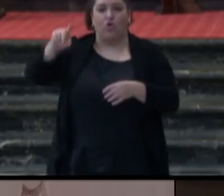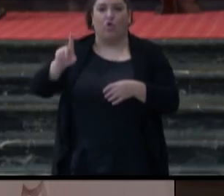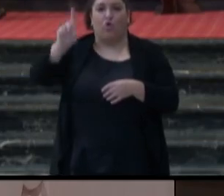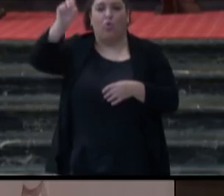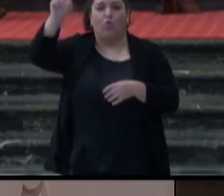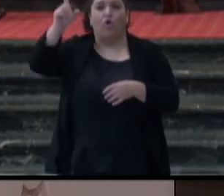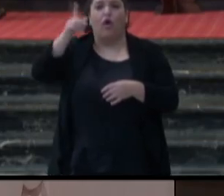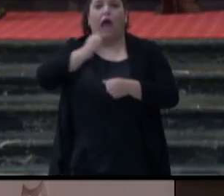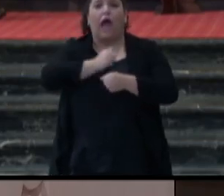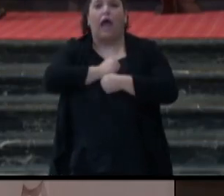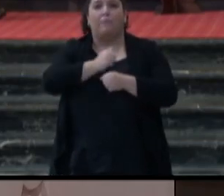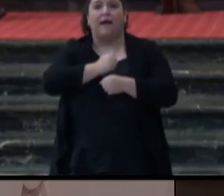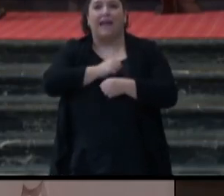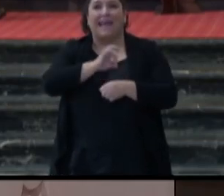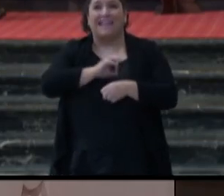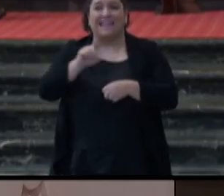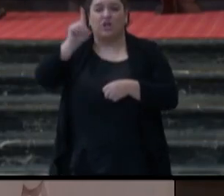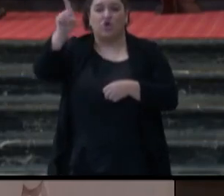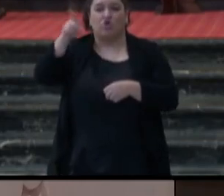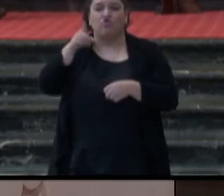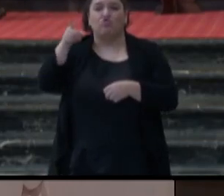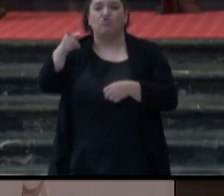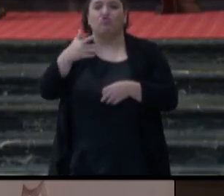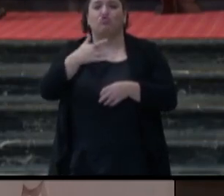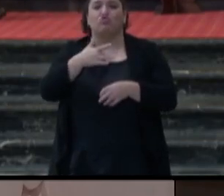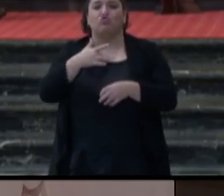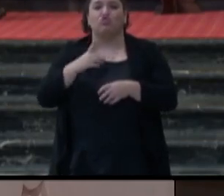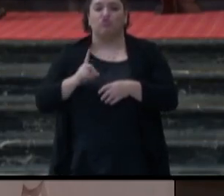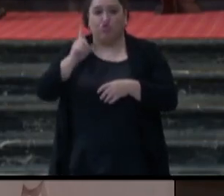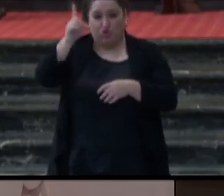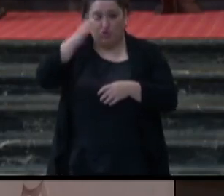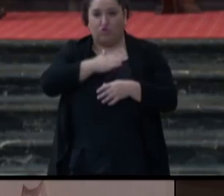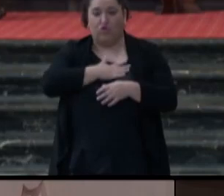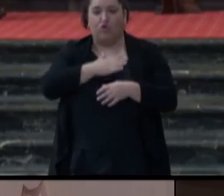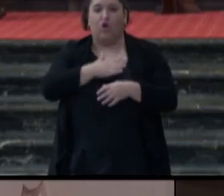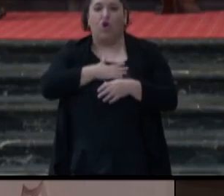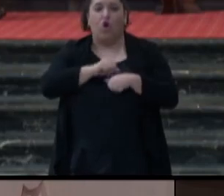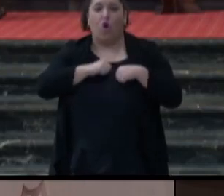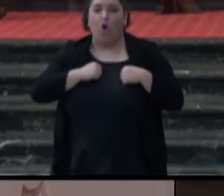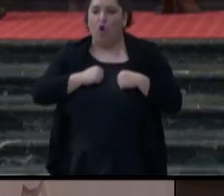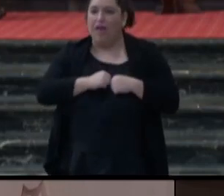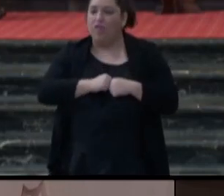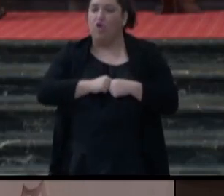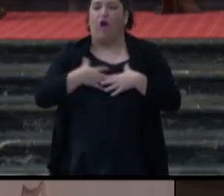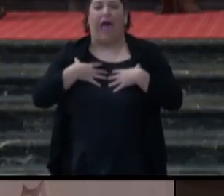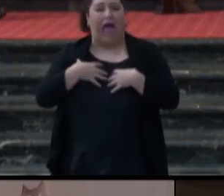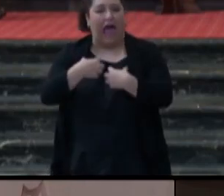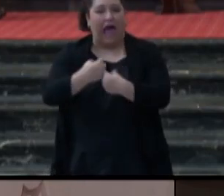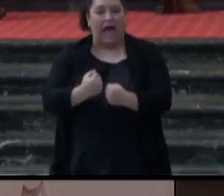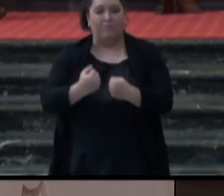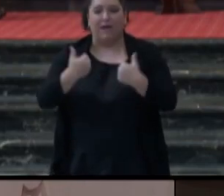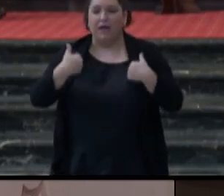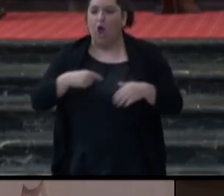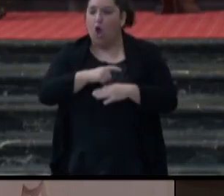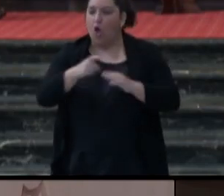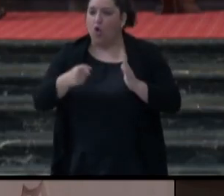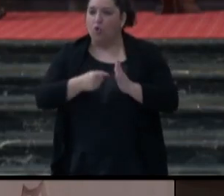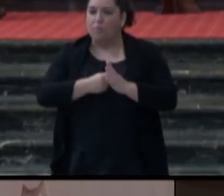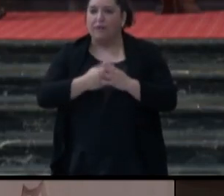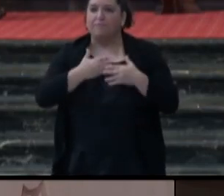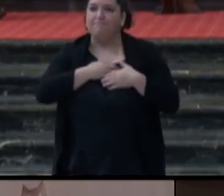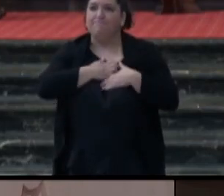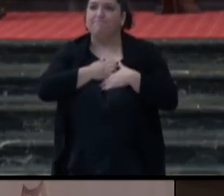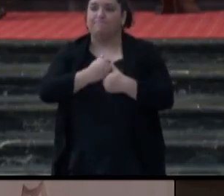amarás al Señor tu Dios con todo tu corazón con toda tu alma con todo tu ser